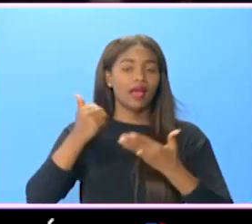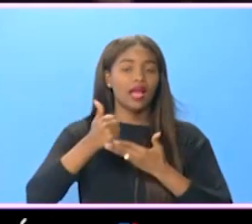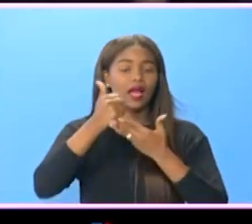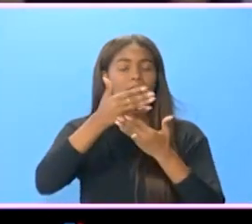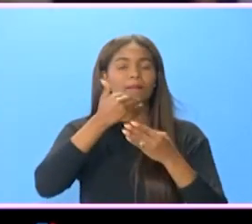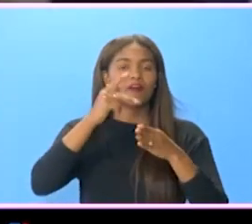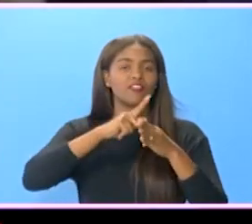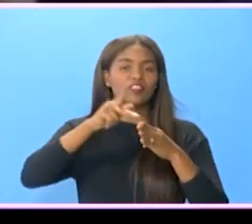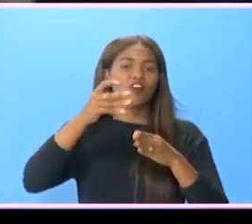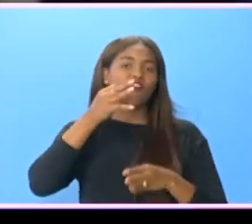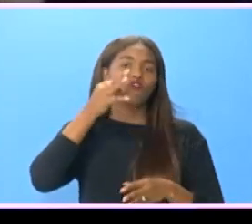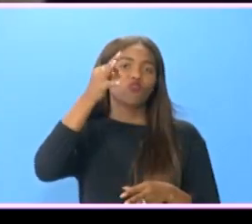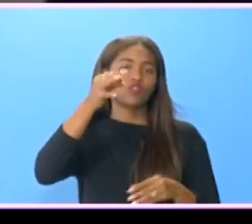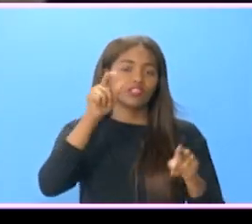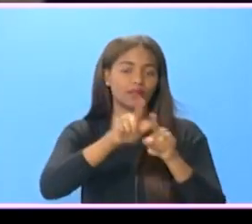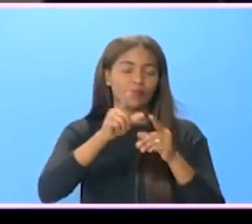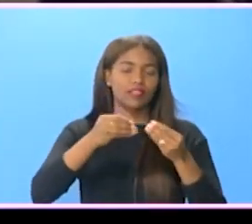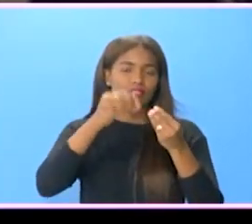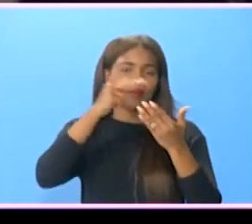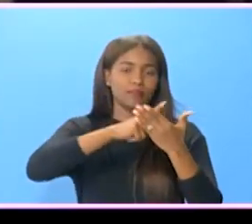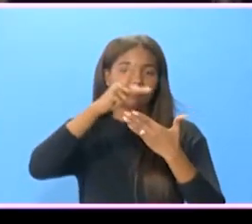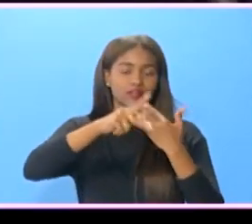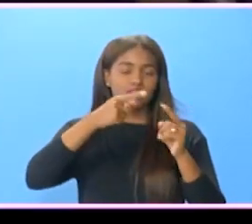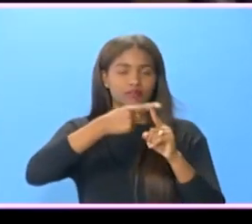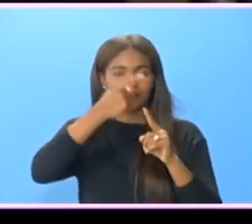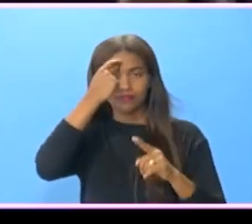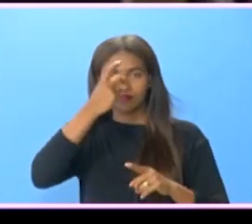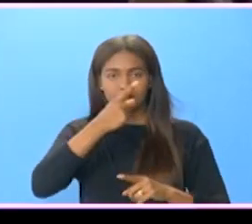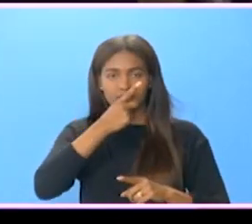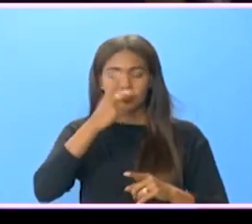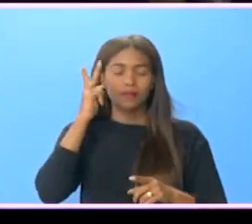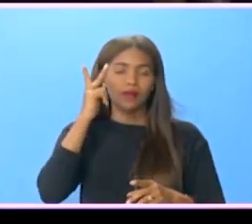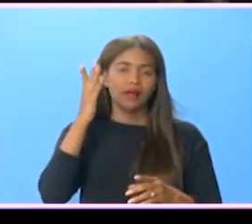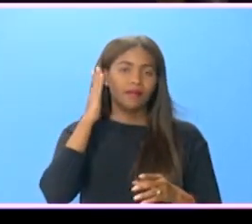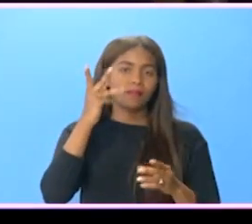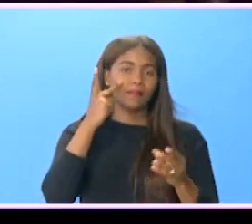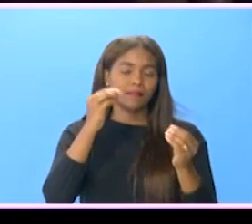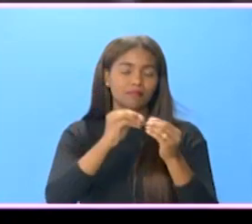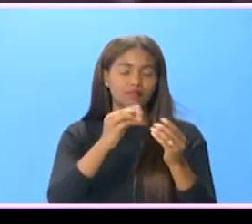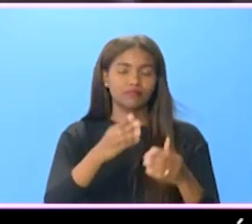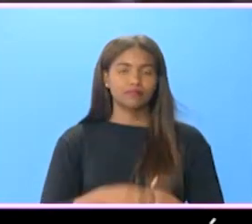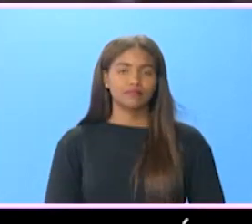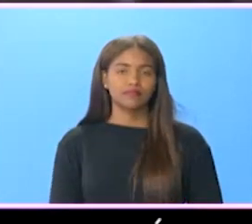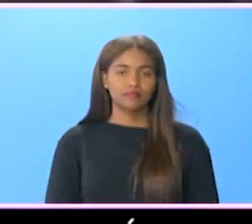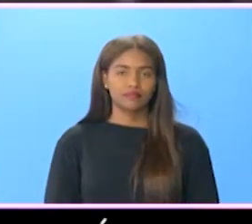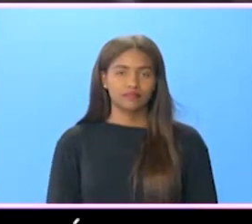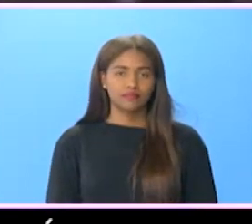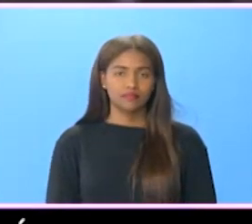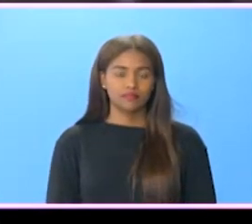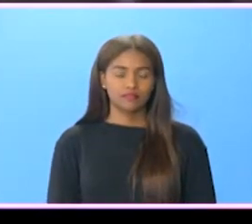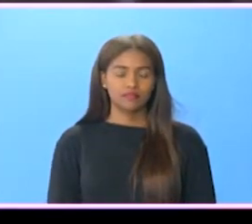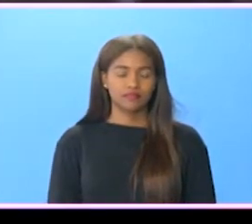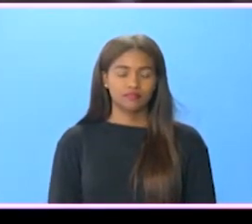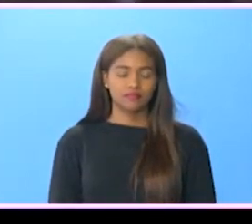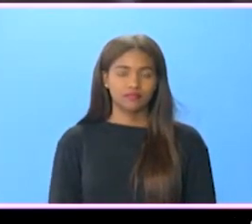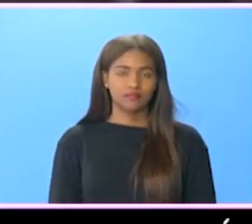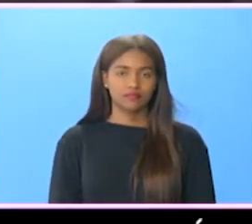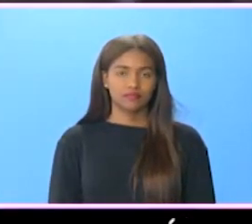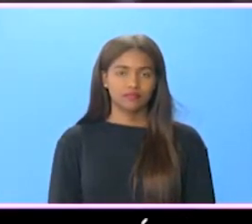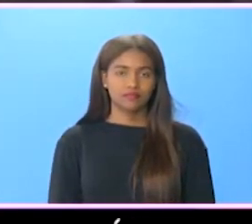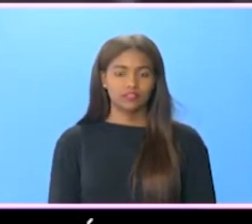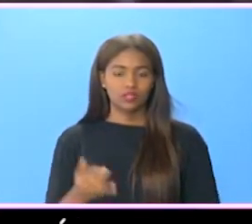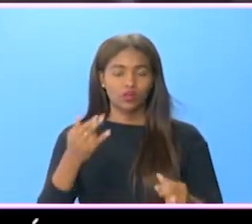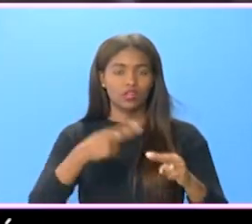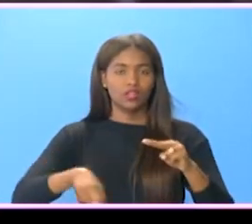profesión futura y así también al progreso de la República Dominicana. Vamos a escuchar. Se ha elegido una parte de ellos hoy